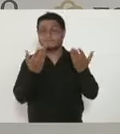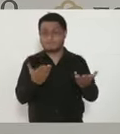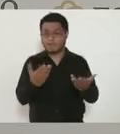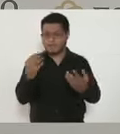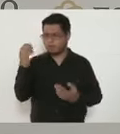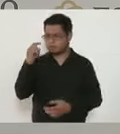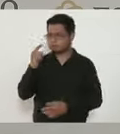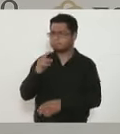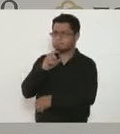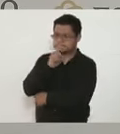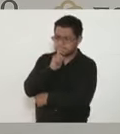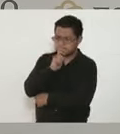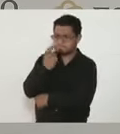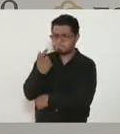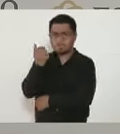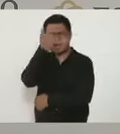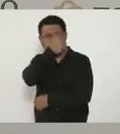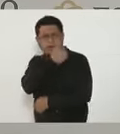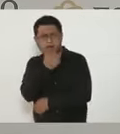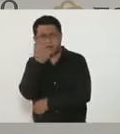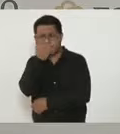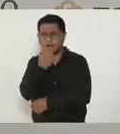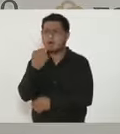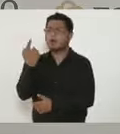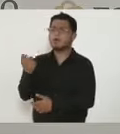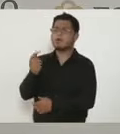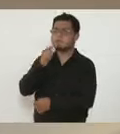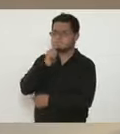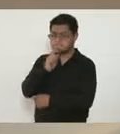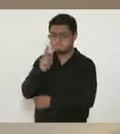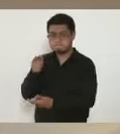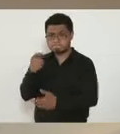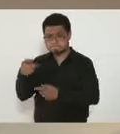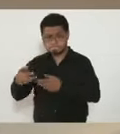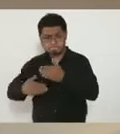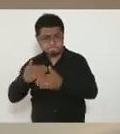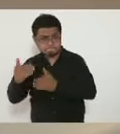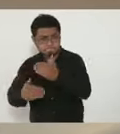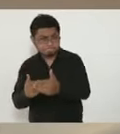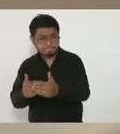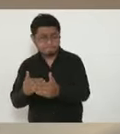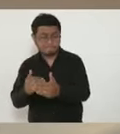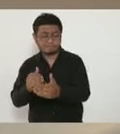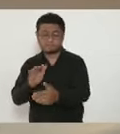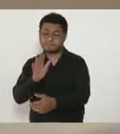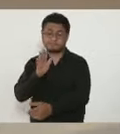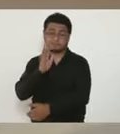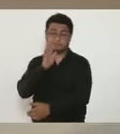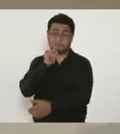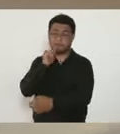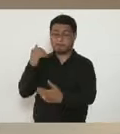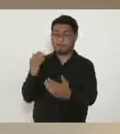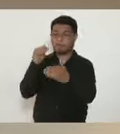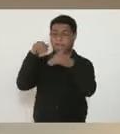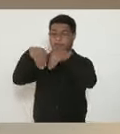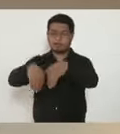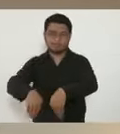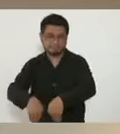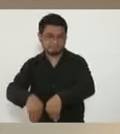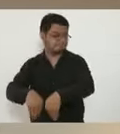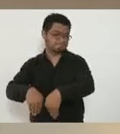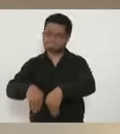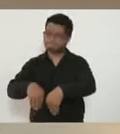evaluando el avance de la obra. No podemos fallar